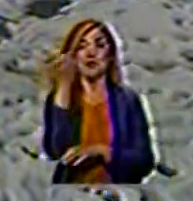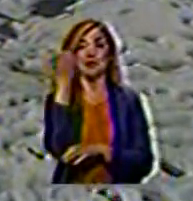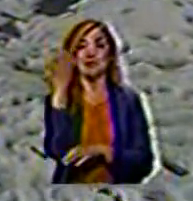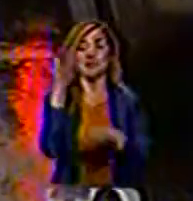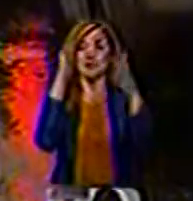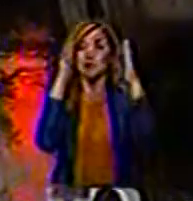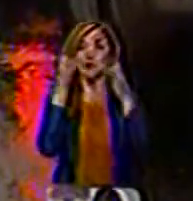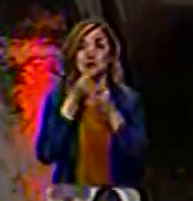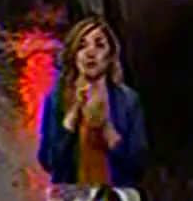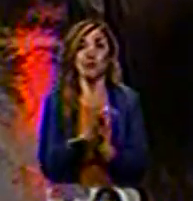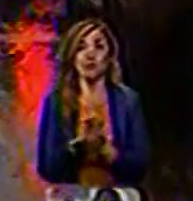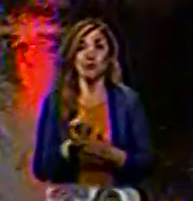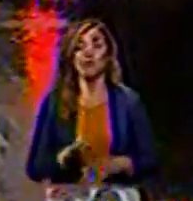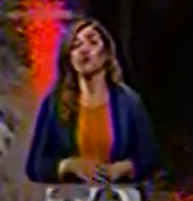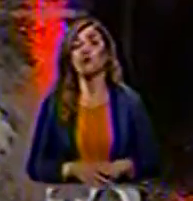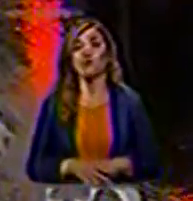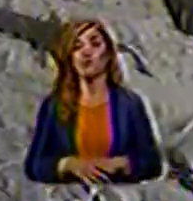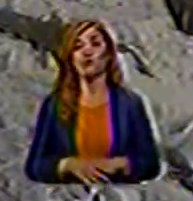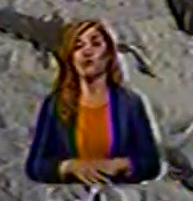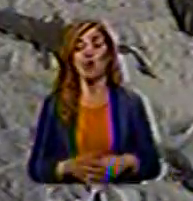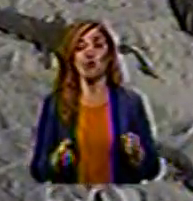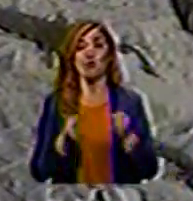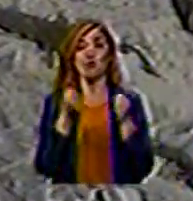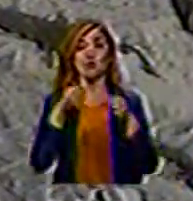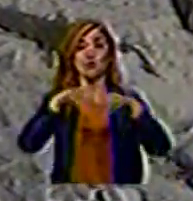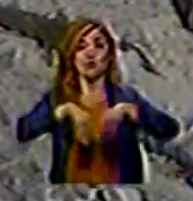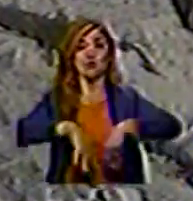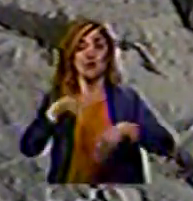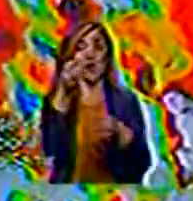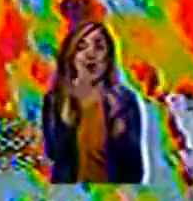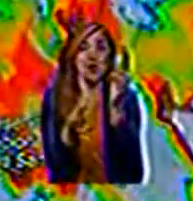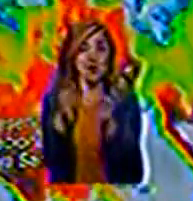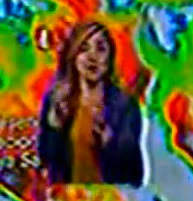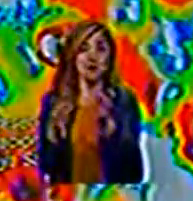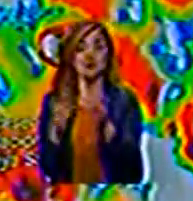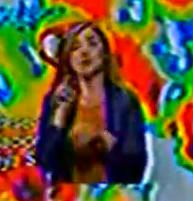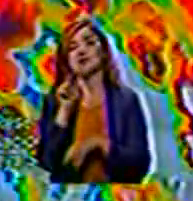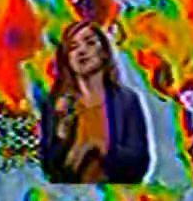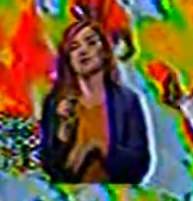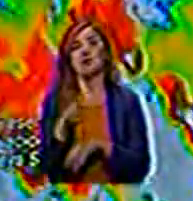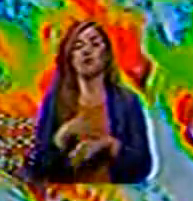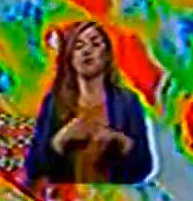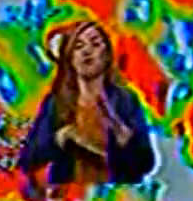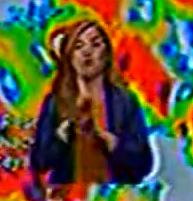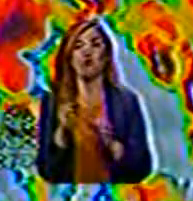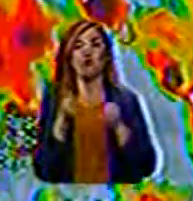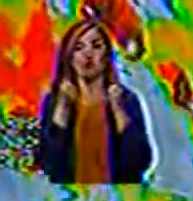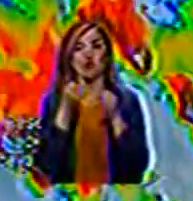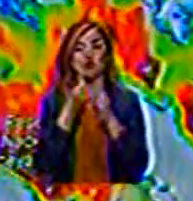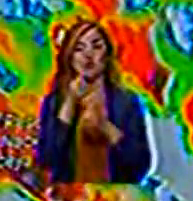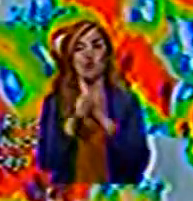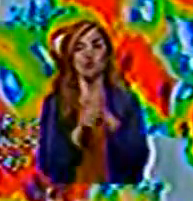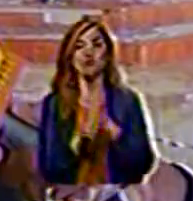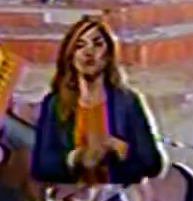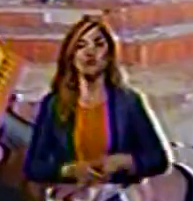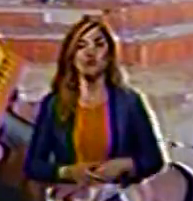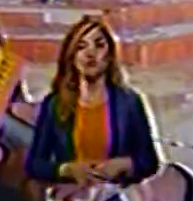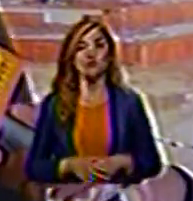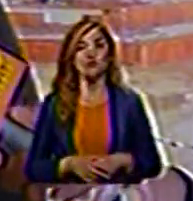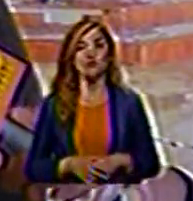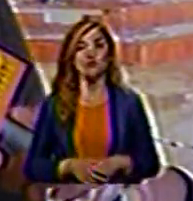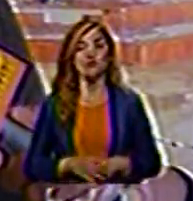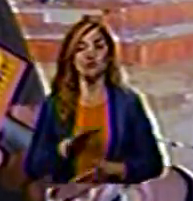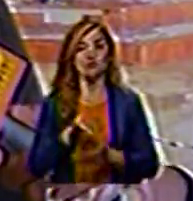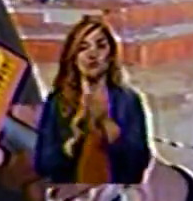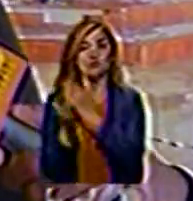atendieron durante el fin de semana por las fuertes lluvias y granizada, considerada una de las más fuertes de los últimos años. En el